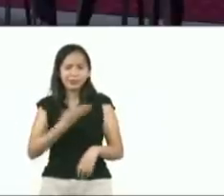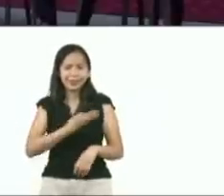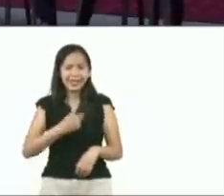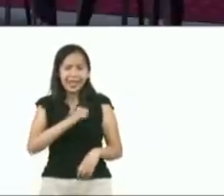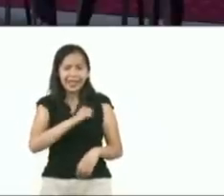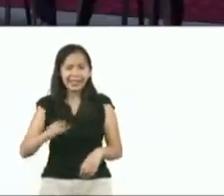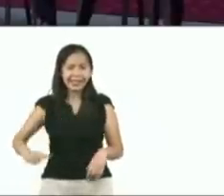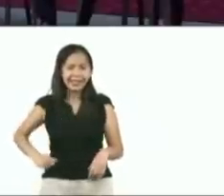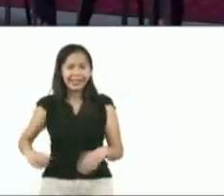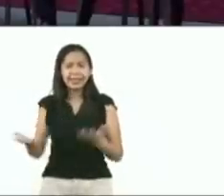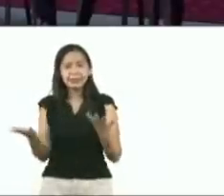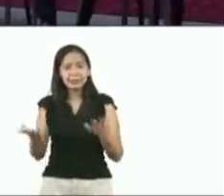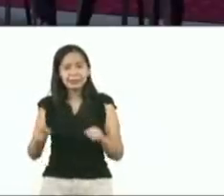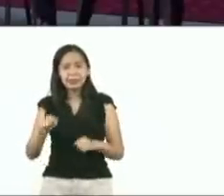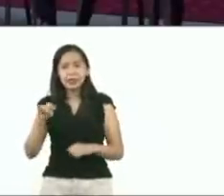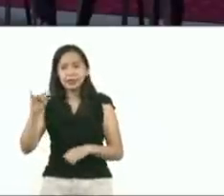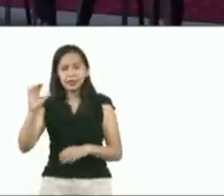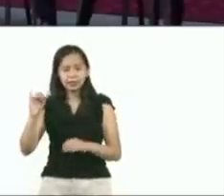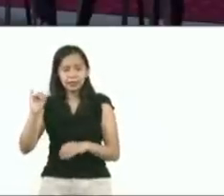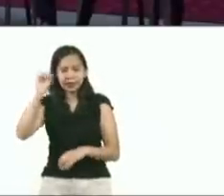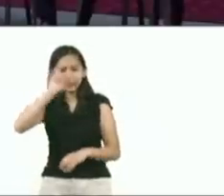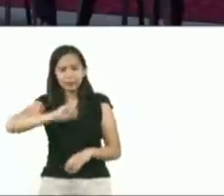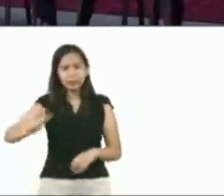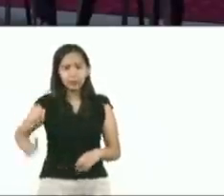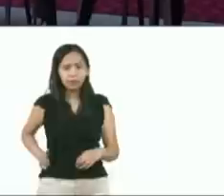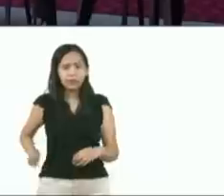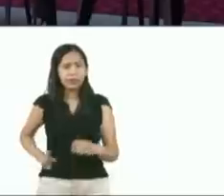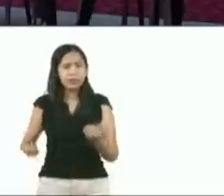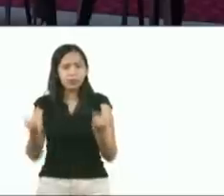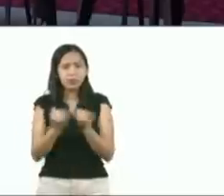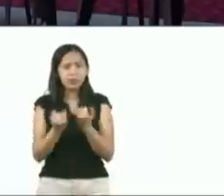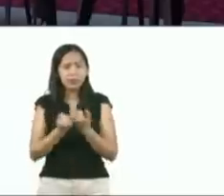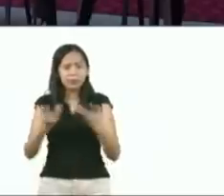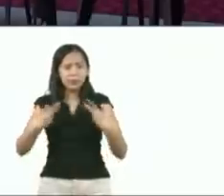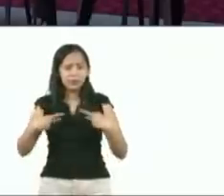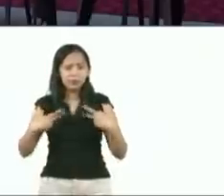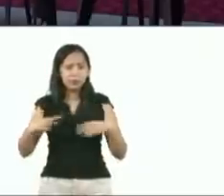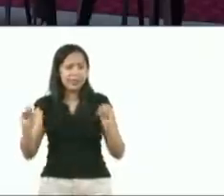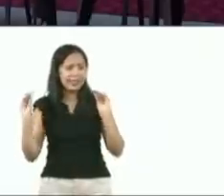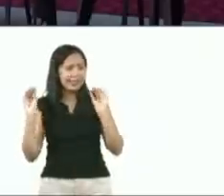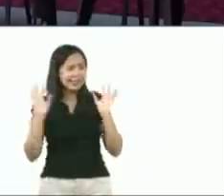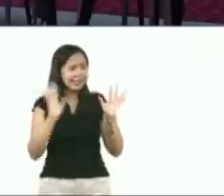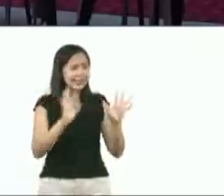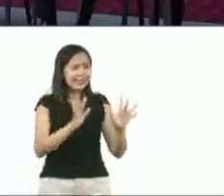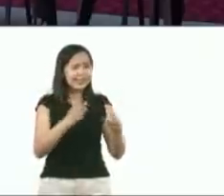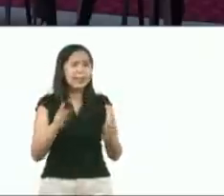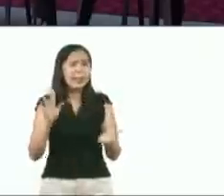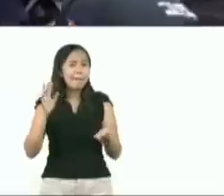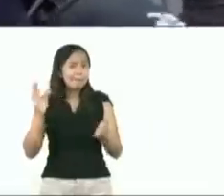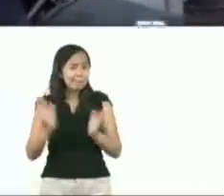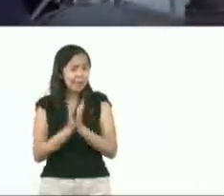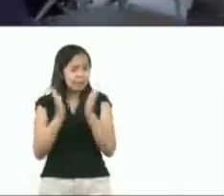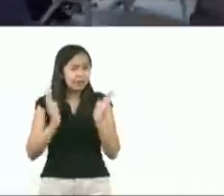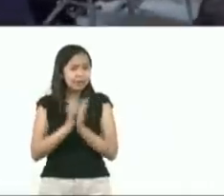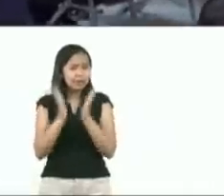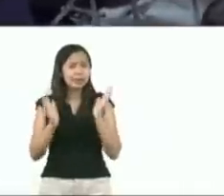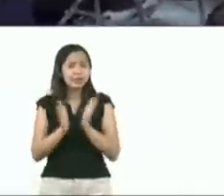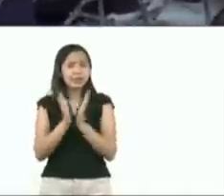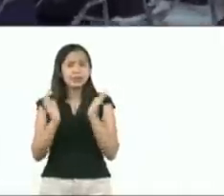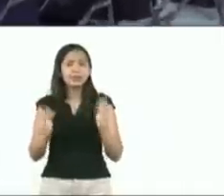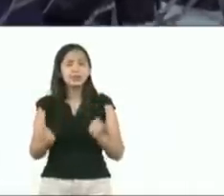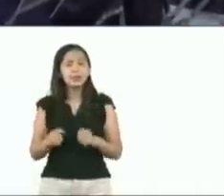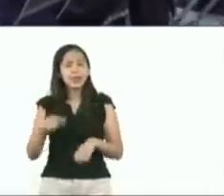de comunicación, la gente, las niñas, los niños, los abuelitos, familias completas que iban a participar de una manera plena en